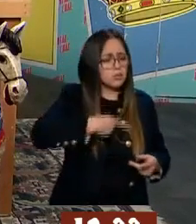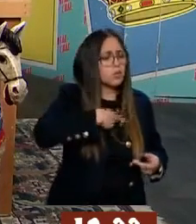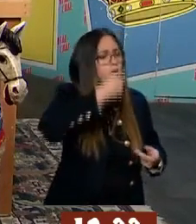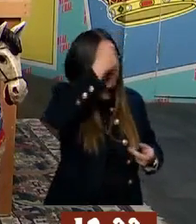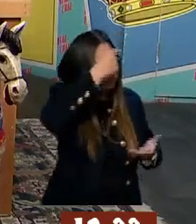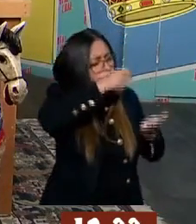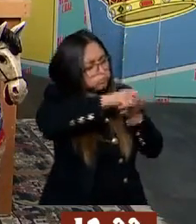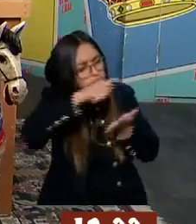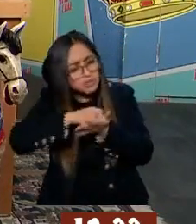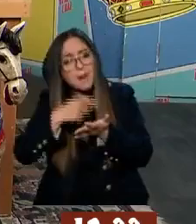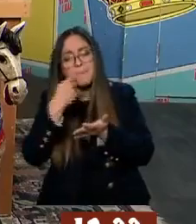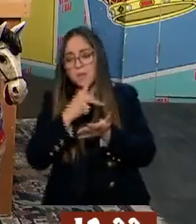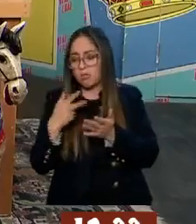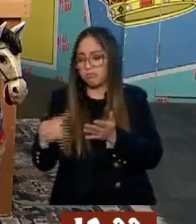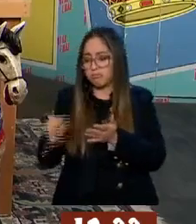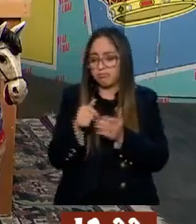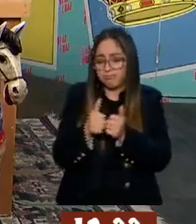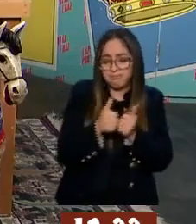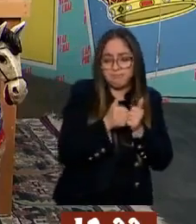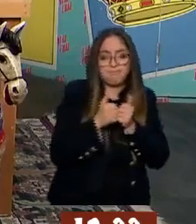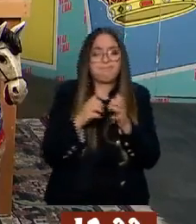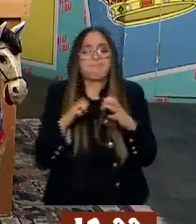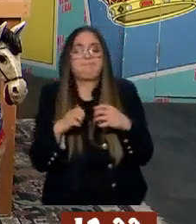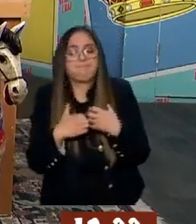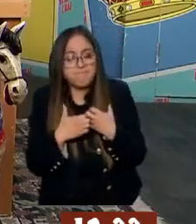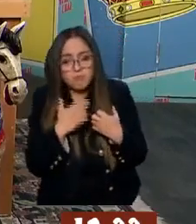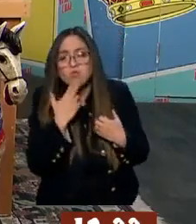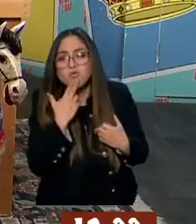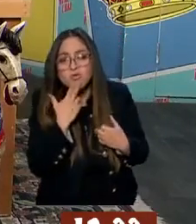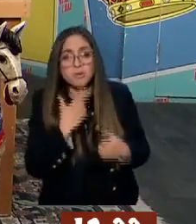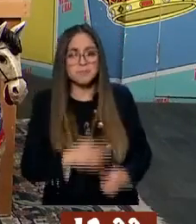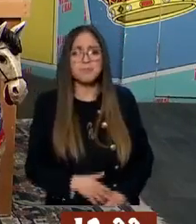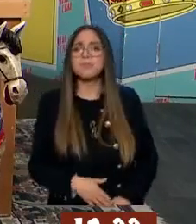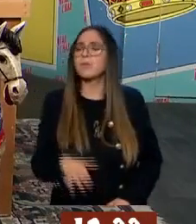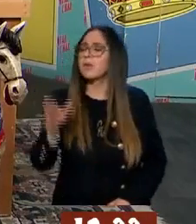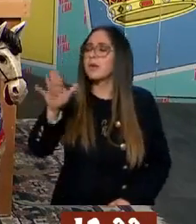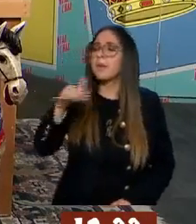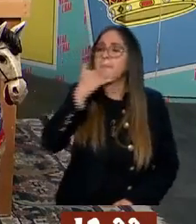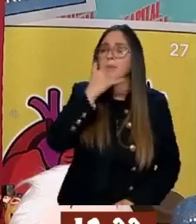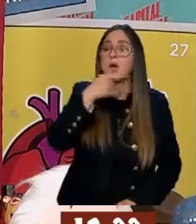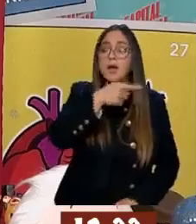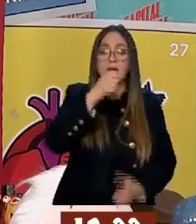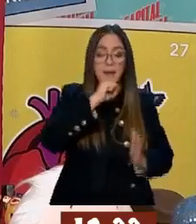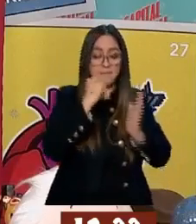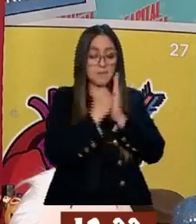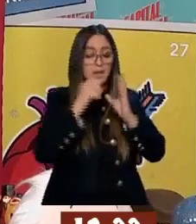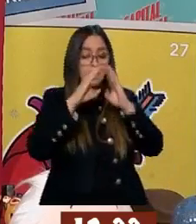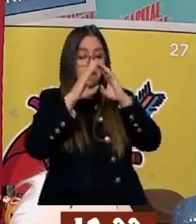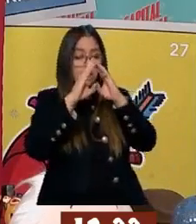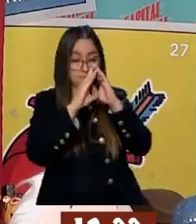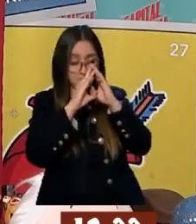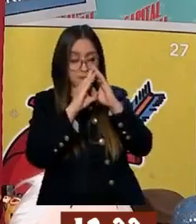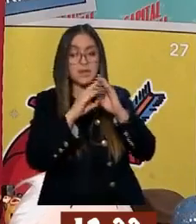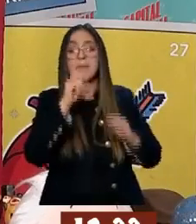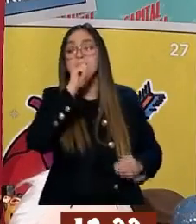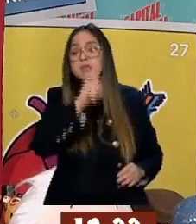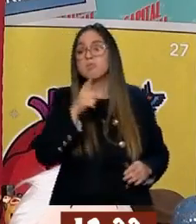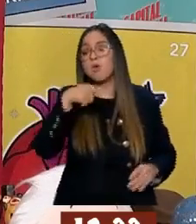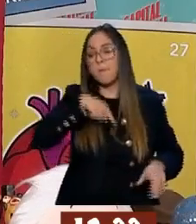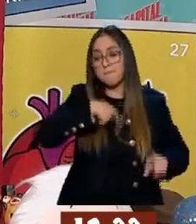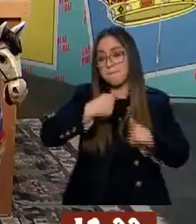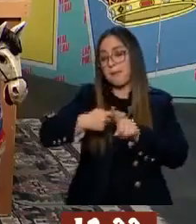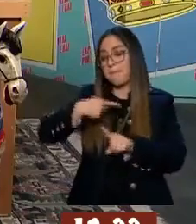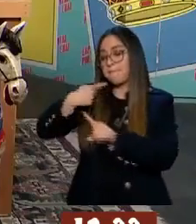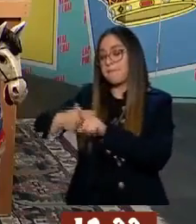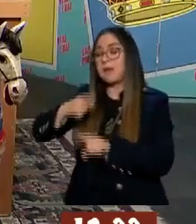nicho. Oye, mi querido Gonis, ¿no es entonces el hecho de que hable de Airbnb, del acoso sexual, que muchos hombres incluso no